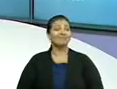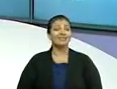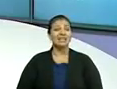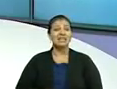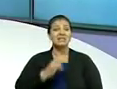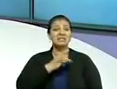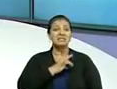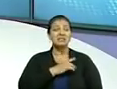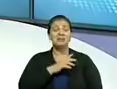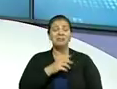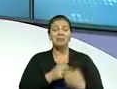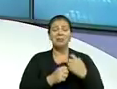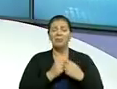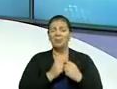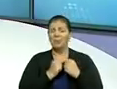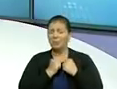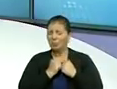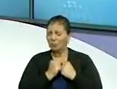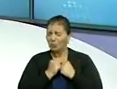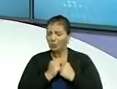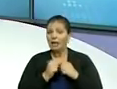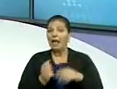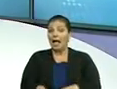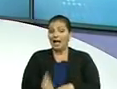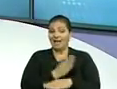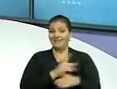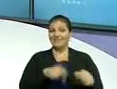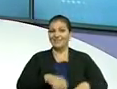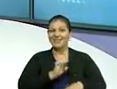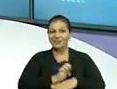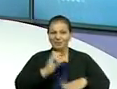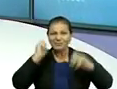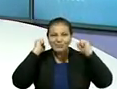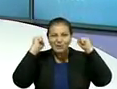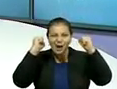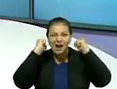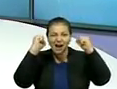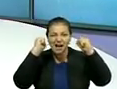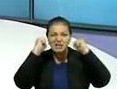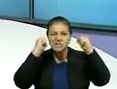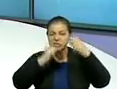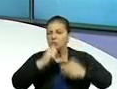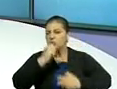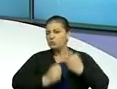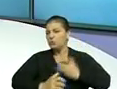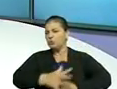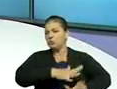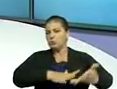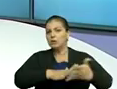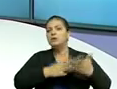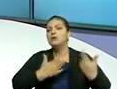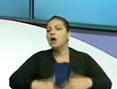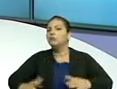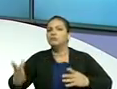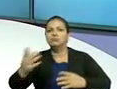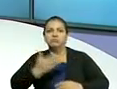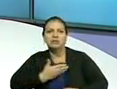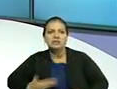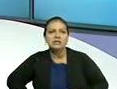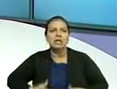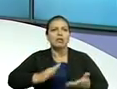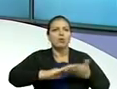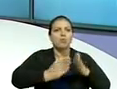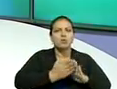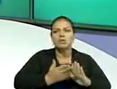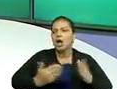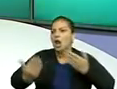impactantes. En Chile, gracias a Dios, nosotros llegamos a la paz porque también se está viviendo un caos acá en el Ecuador. Y vamos a seguir informando.